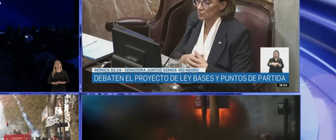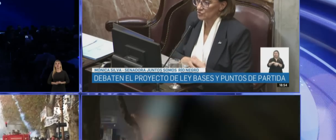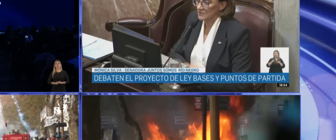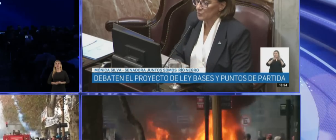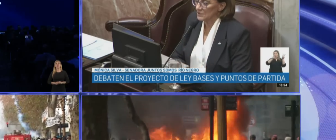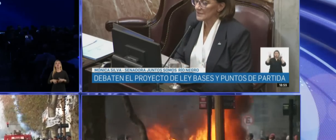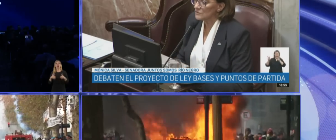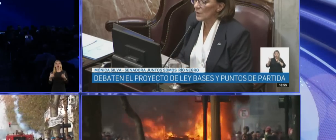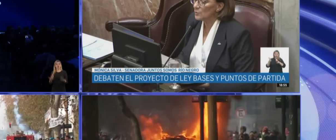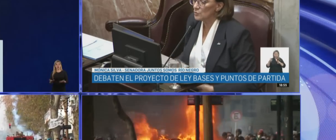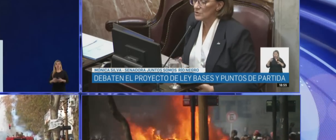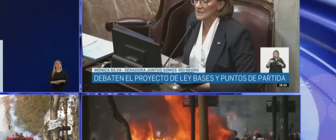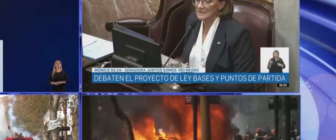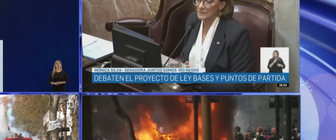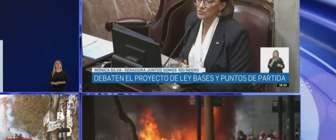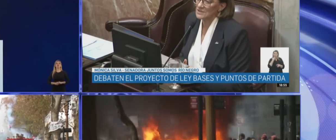Entonces,